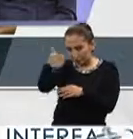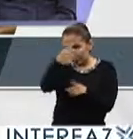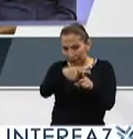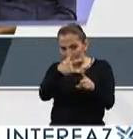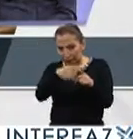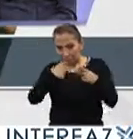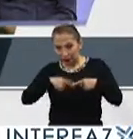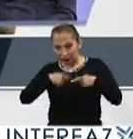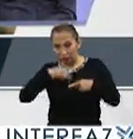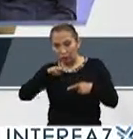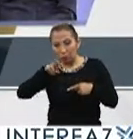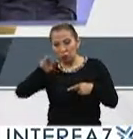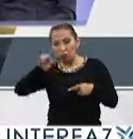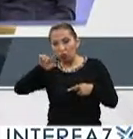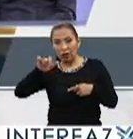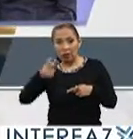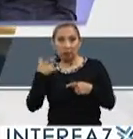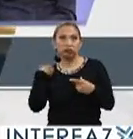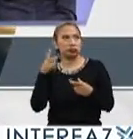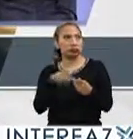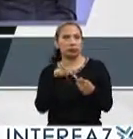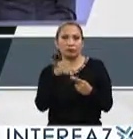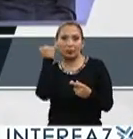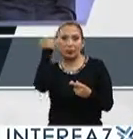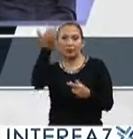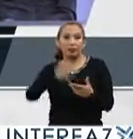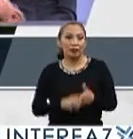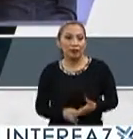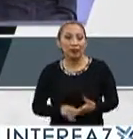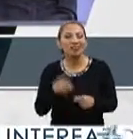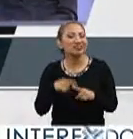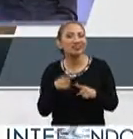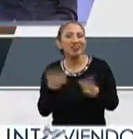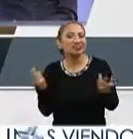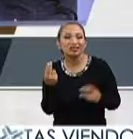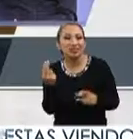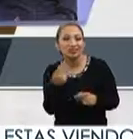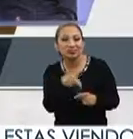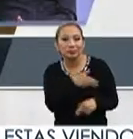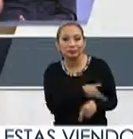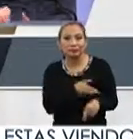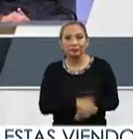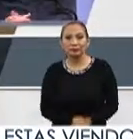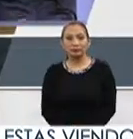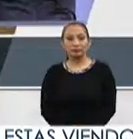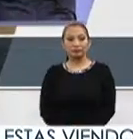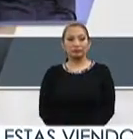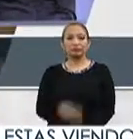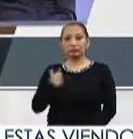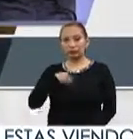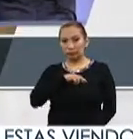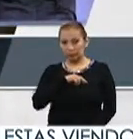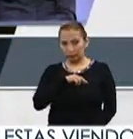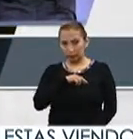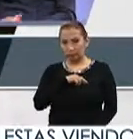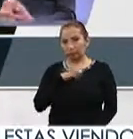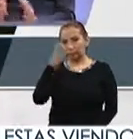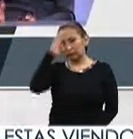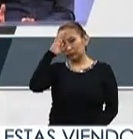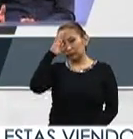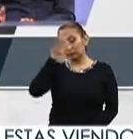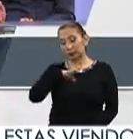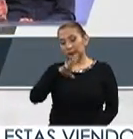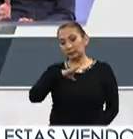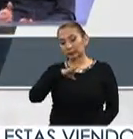son las personas de bullying. Eso sería ideal. ¿No? O sea, Sí. ¿de quién depende de estas soluciones? Es que lo que nosotros tenemos que pensar